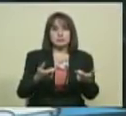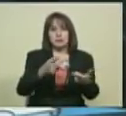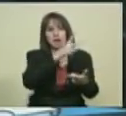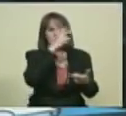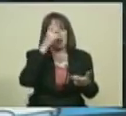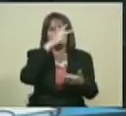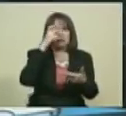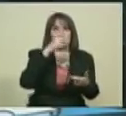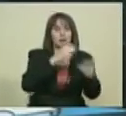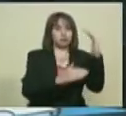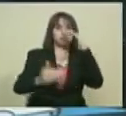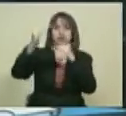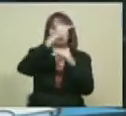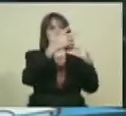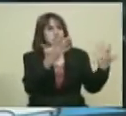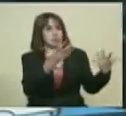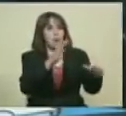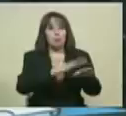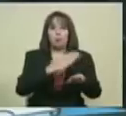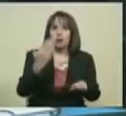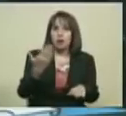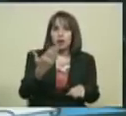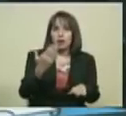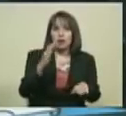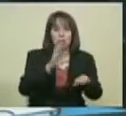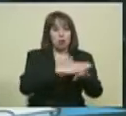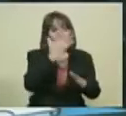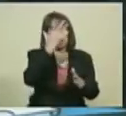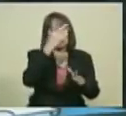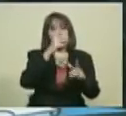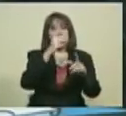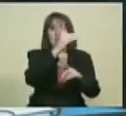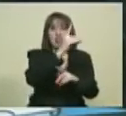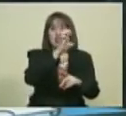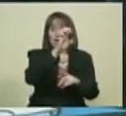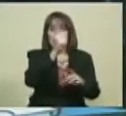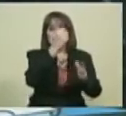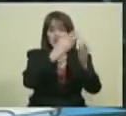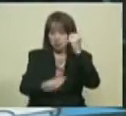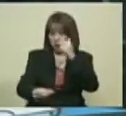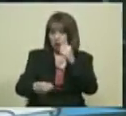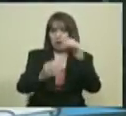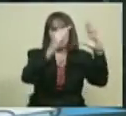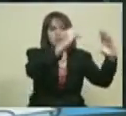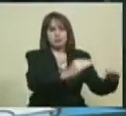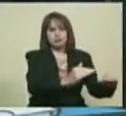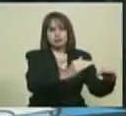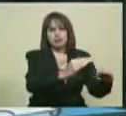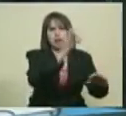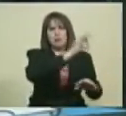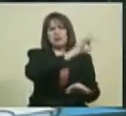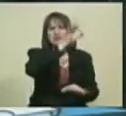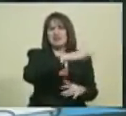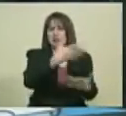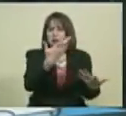narcotráfico aumenta? ¿Por qué cuando la DEA se va, disminuye? Son preguntas, preguntas que hay que